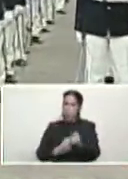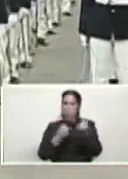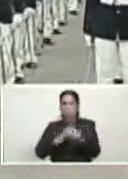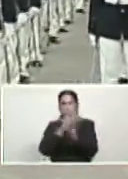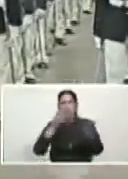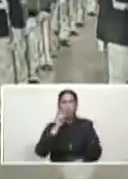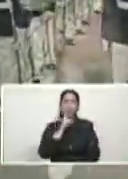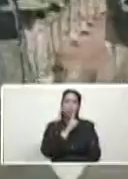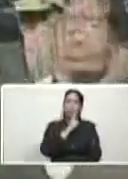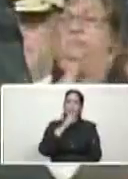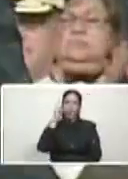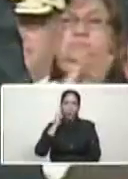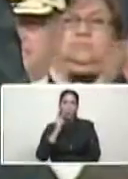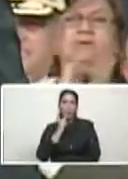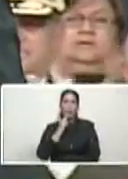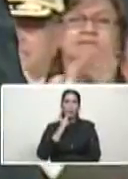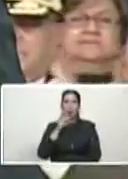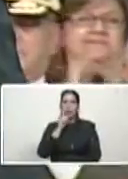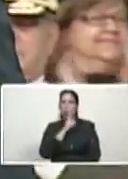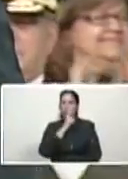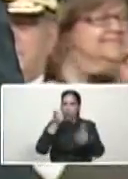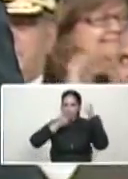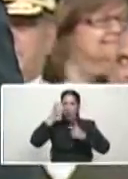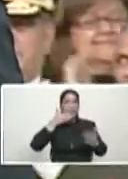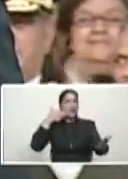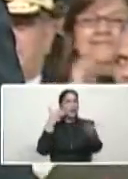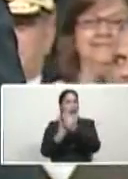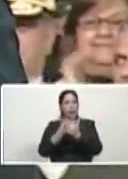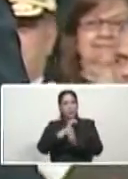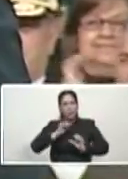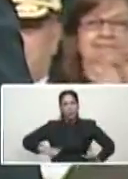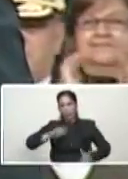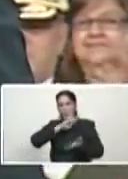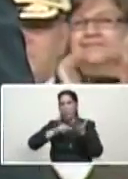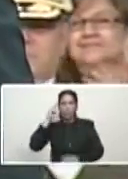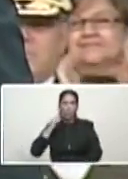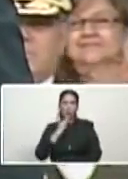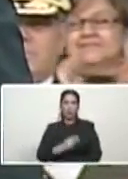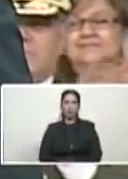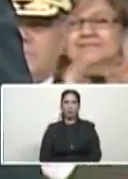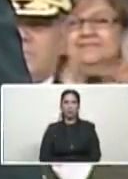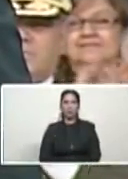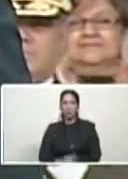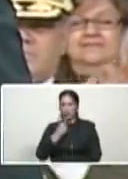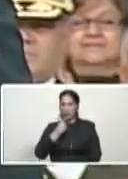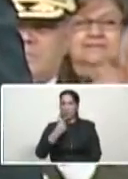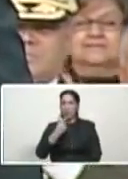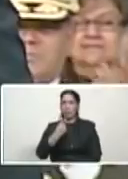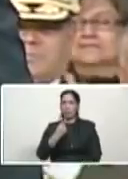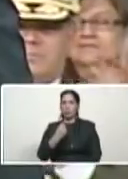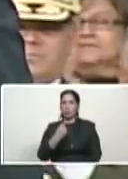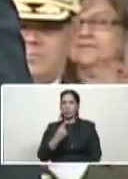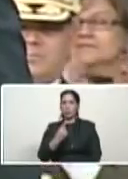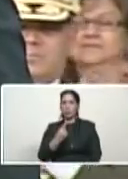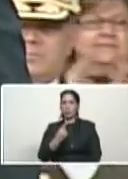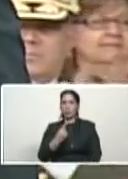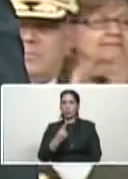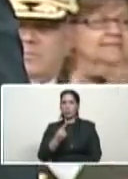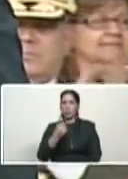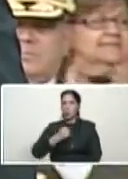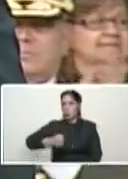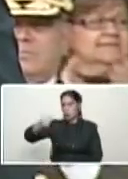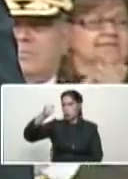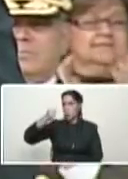Bolívar, en nombre de Chávez. Gracias, Fuerza Armada Nacional Bolivariana. Y digamos, con la